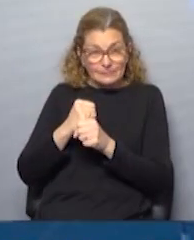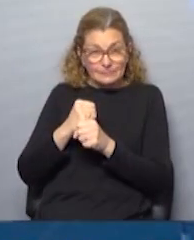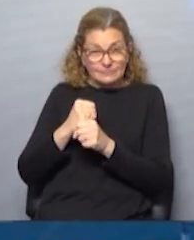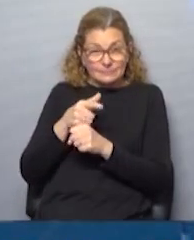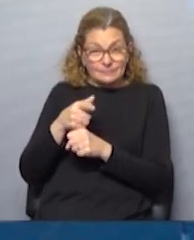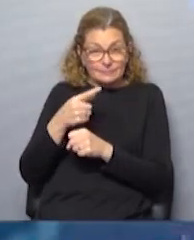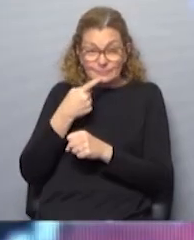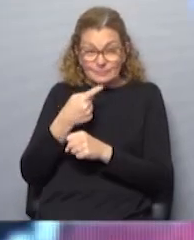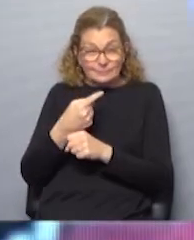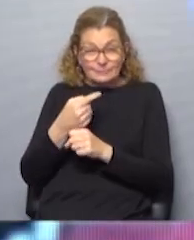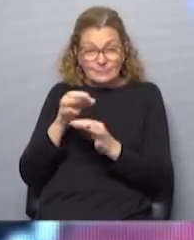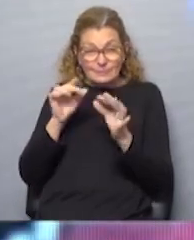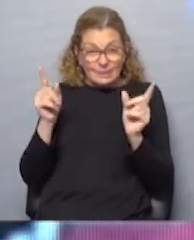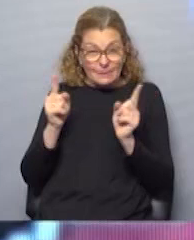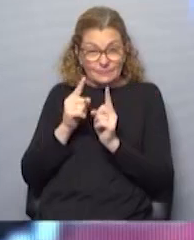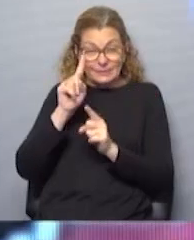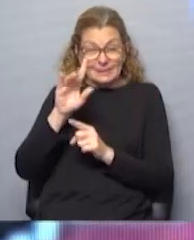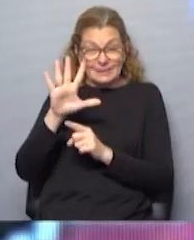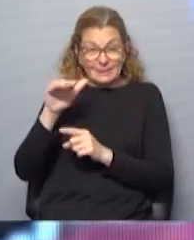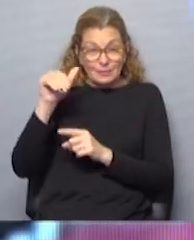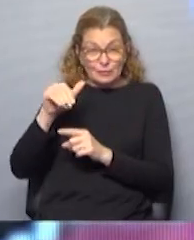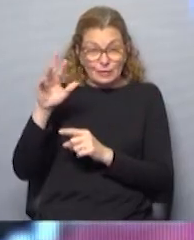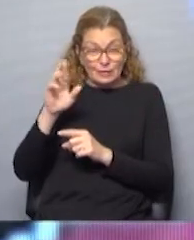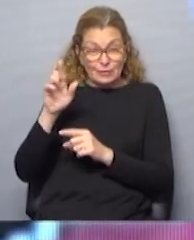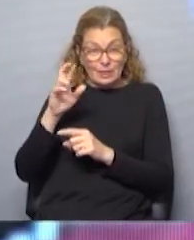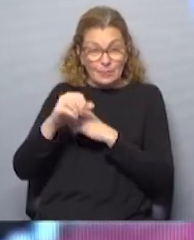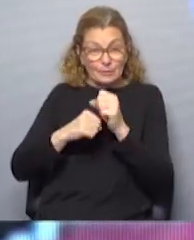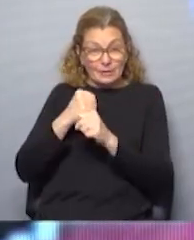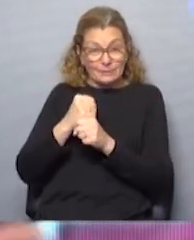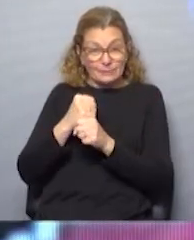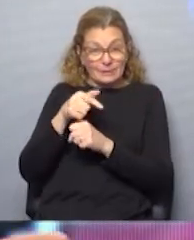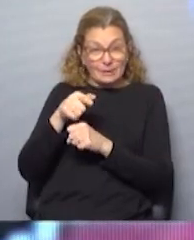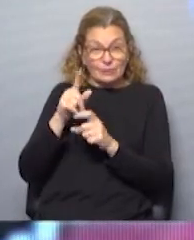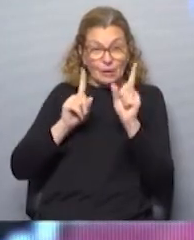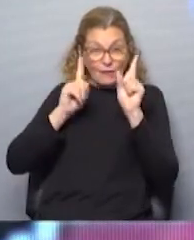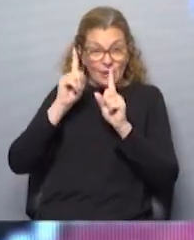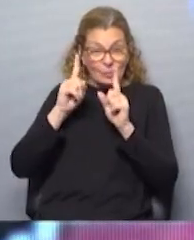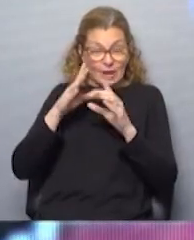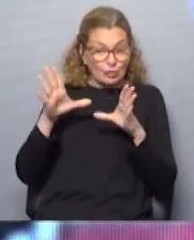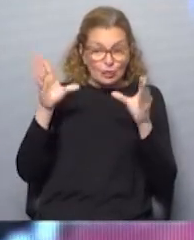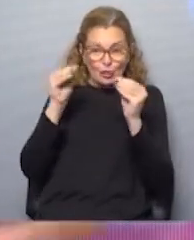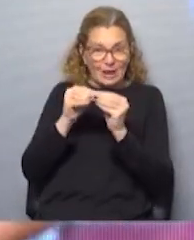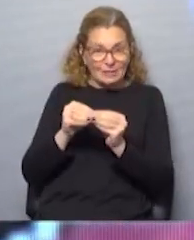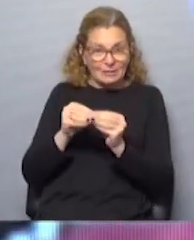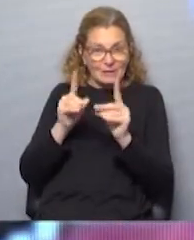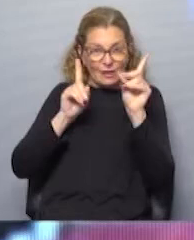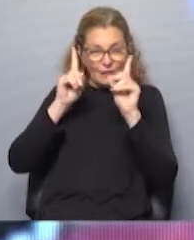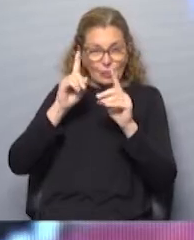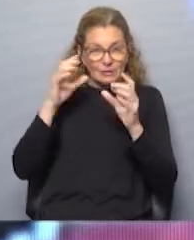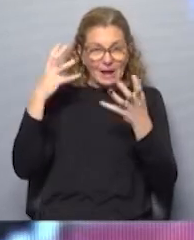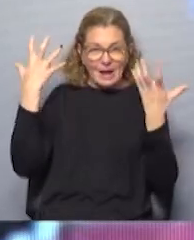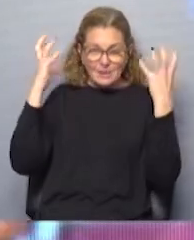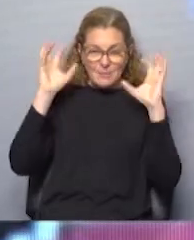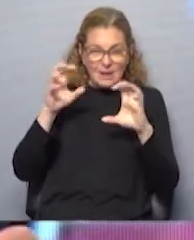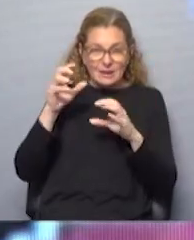contexto 15 millones de dólares por año más o menos es el funcionamiento de una facultad entera la facultad de veterinaria por